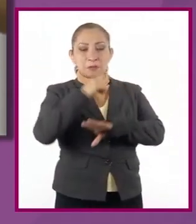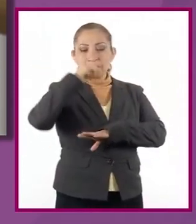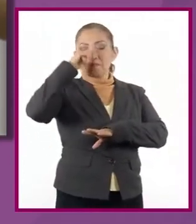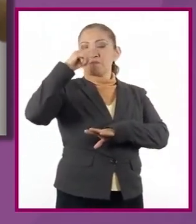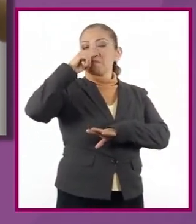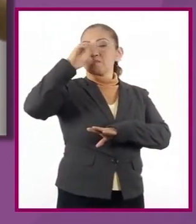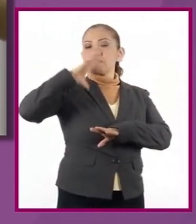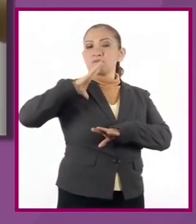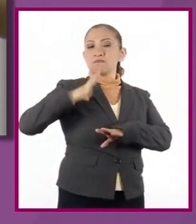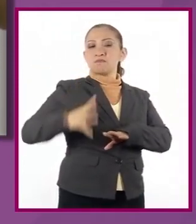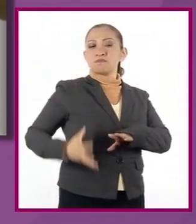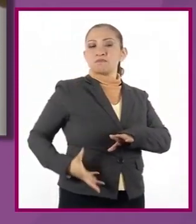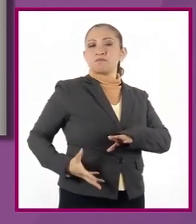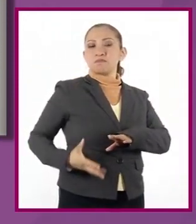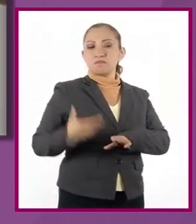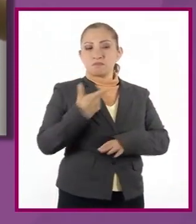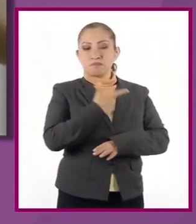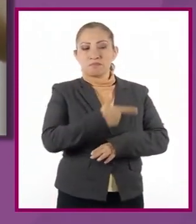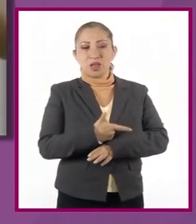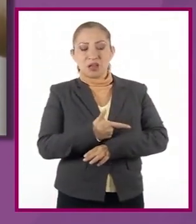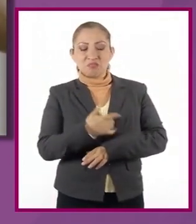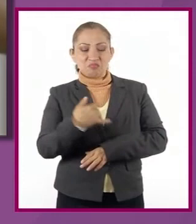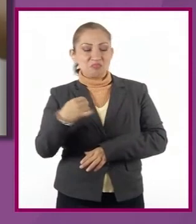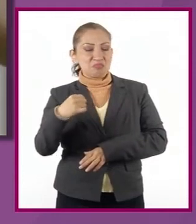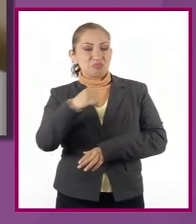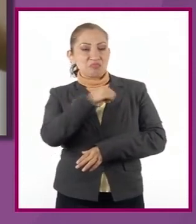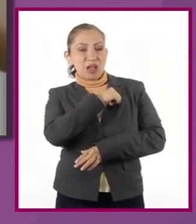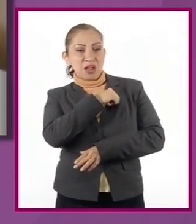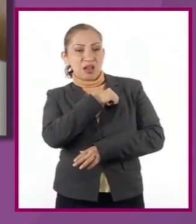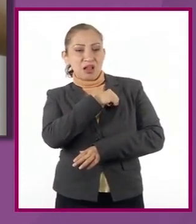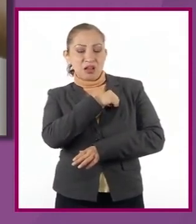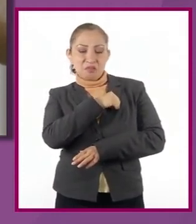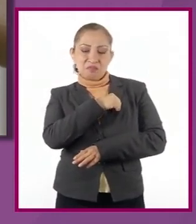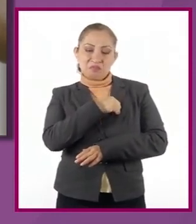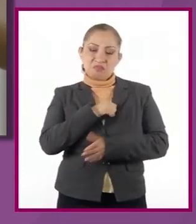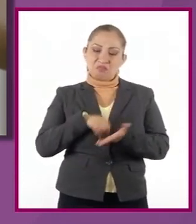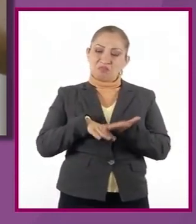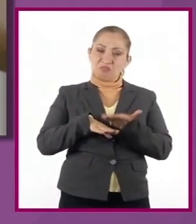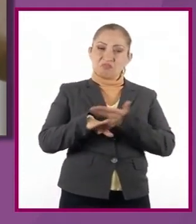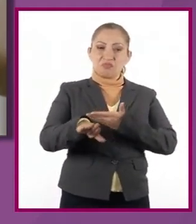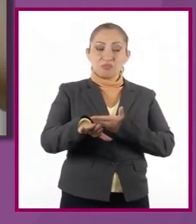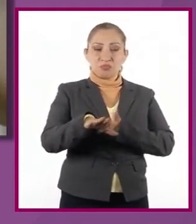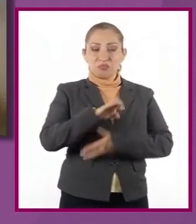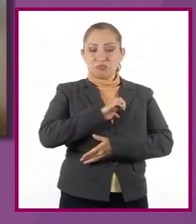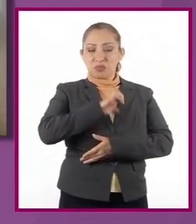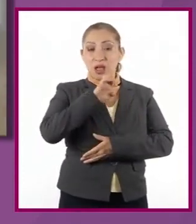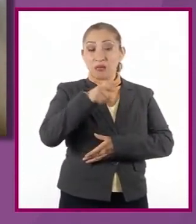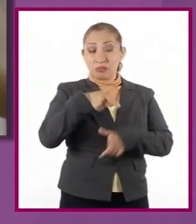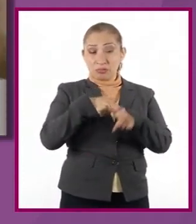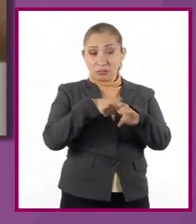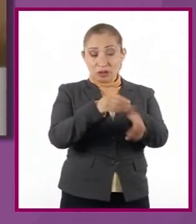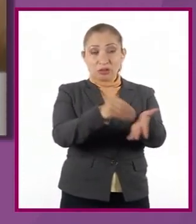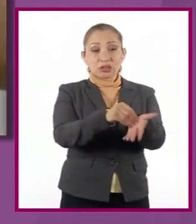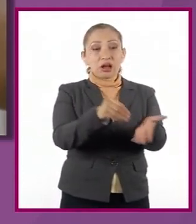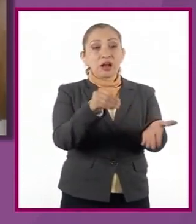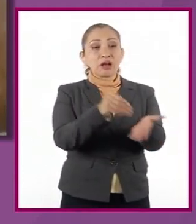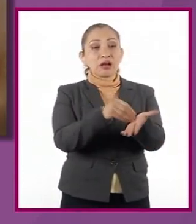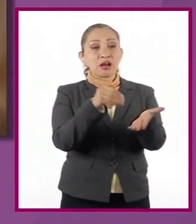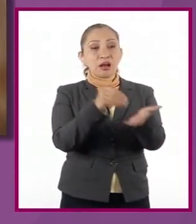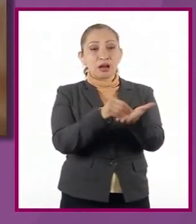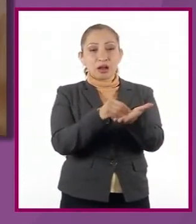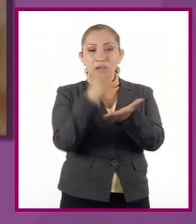soberbia, altiva, ingrata, desdeñosa, pero conservo aún la tez de